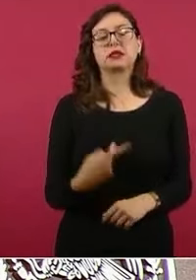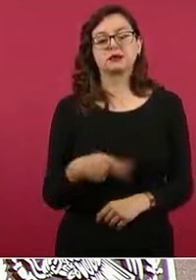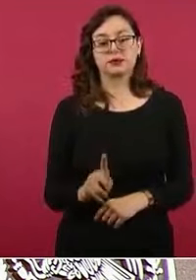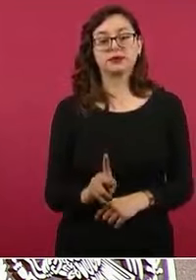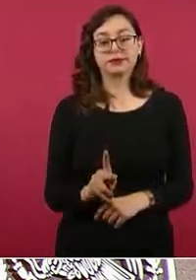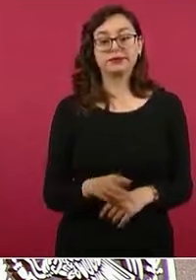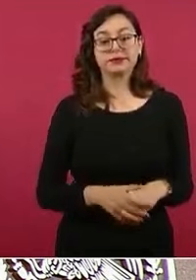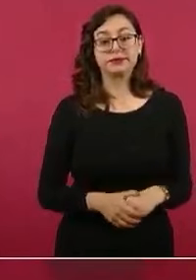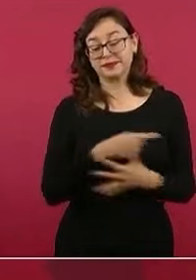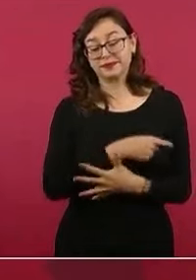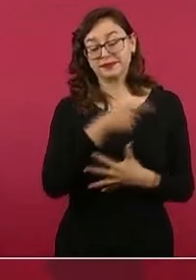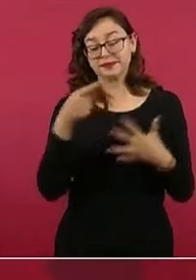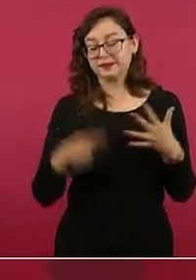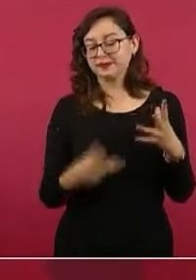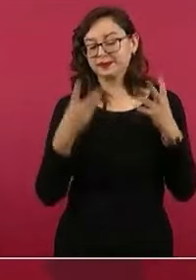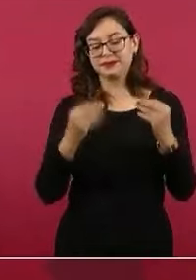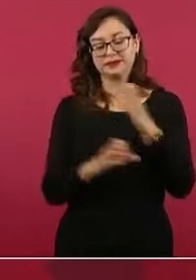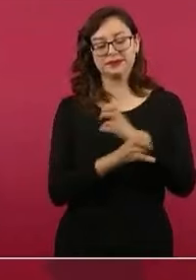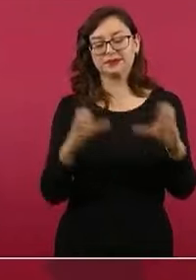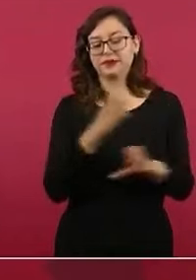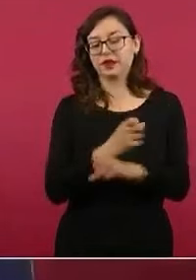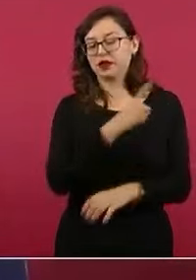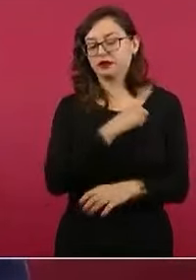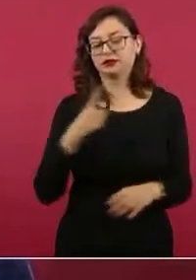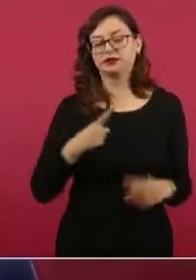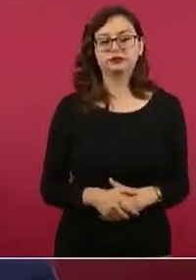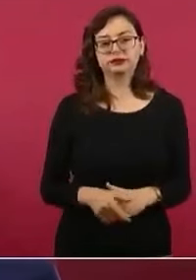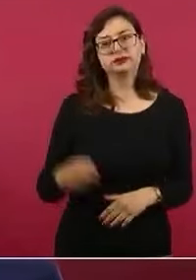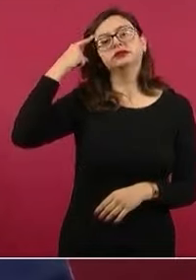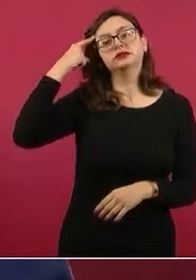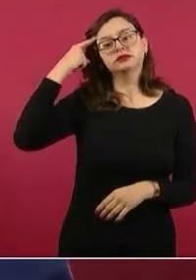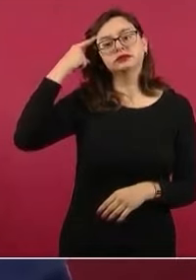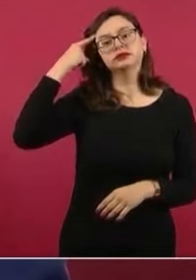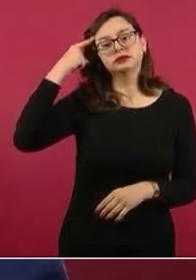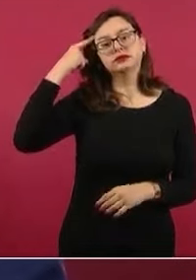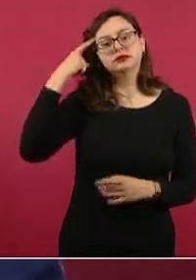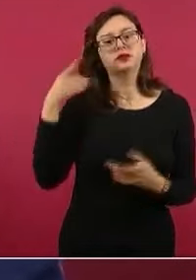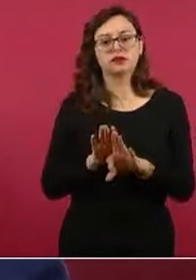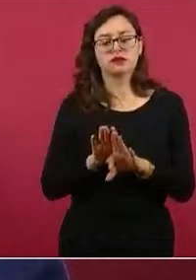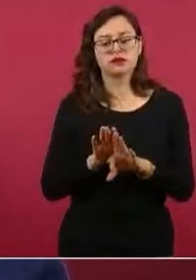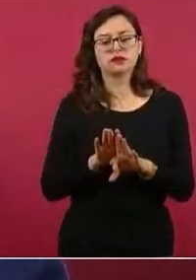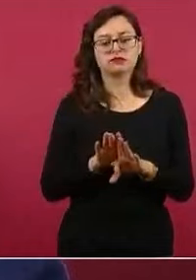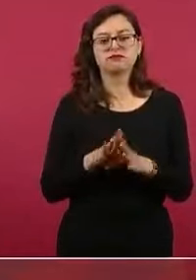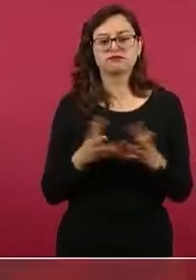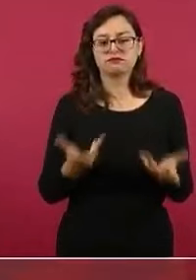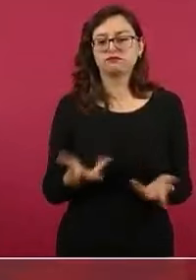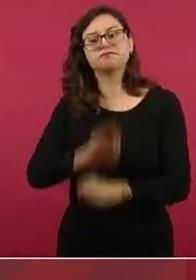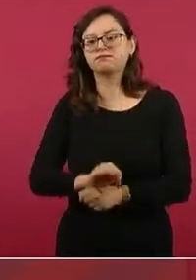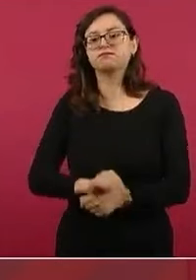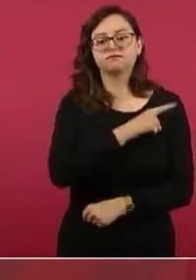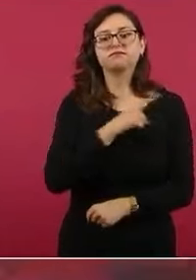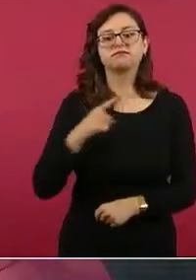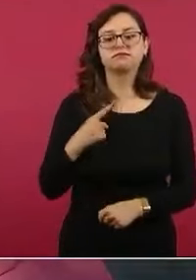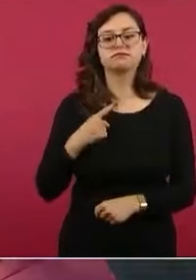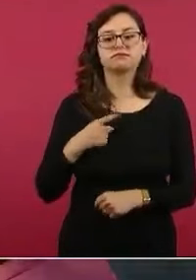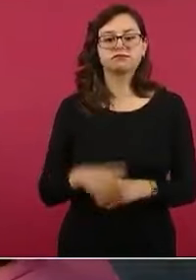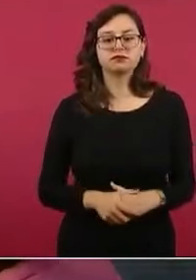lo que tenemos que evitar y ir haciendo conciencia de que debemos de proteger a los animales. Muy